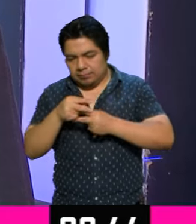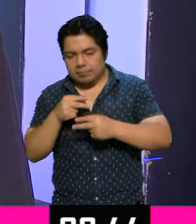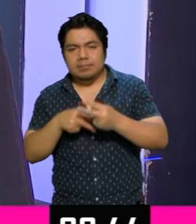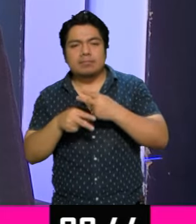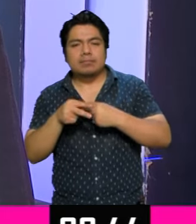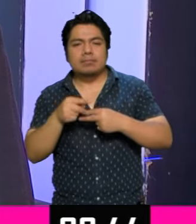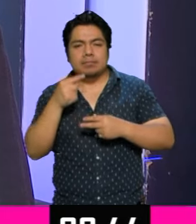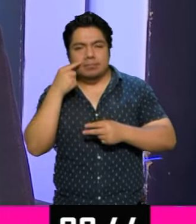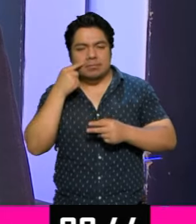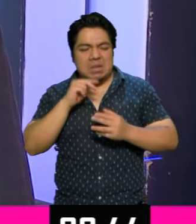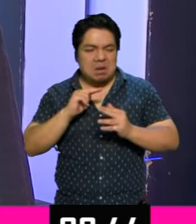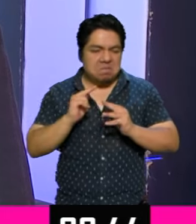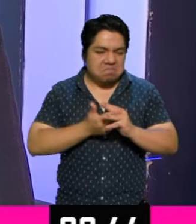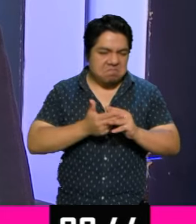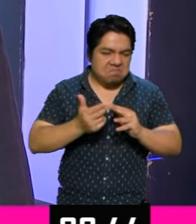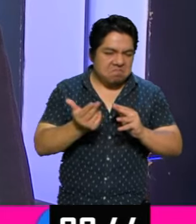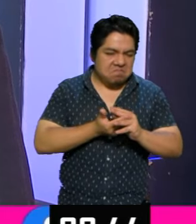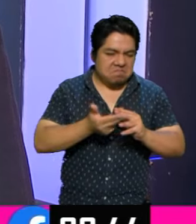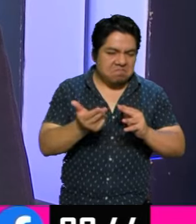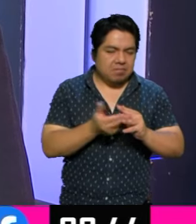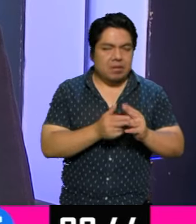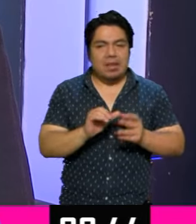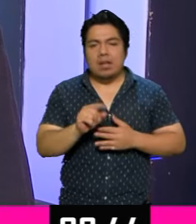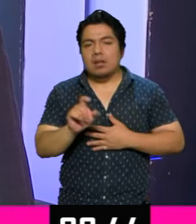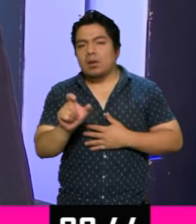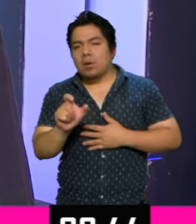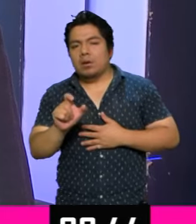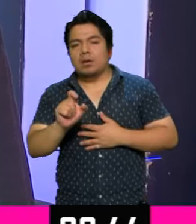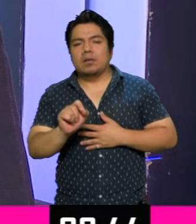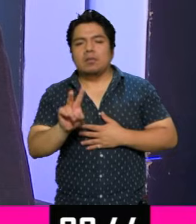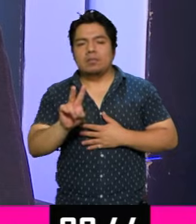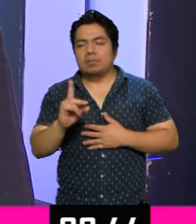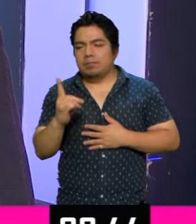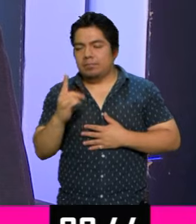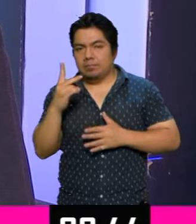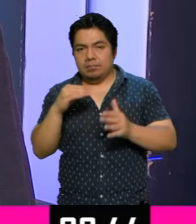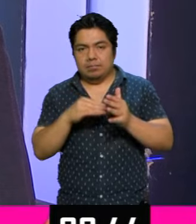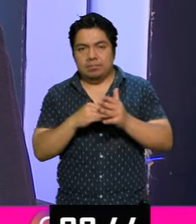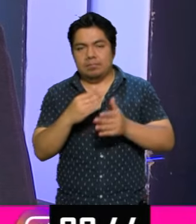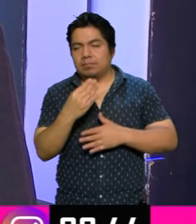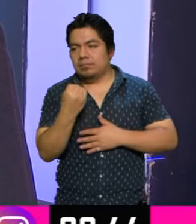la matanza de Acteal fue una cosa que sucedió el 22 de diciembre de